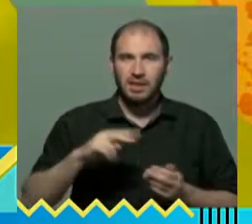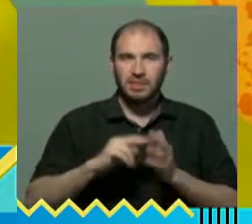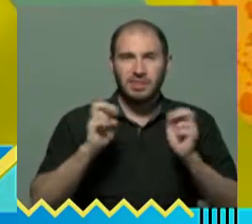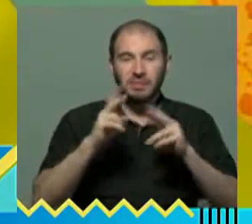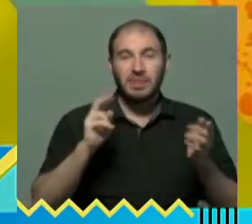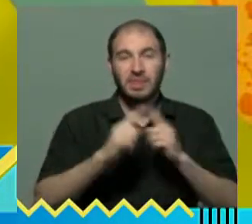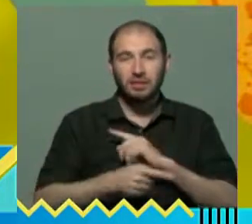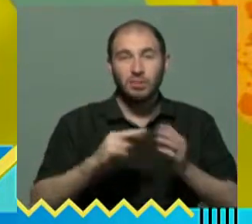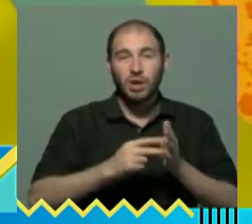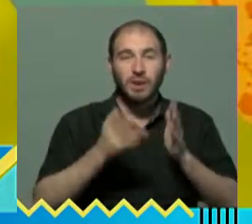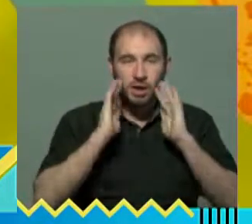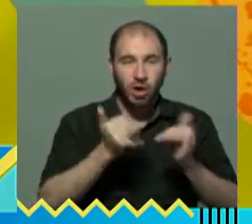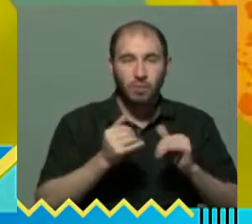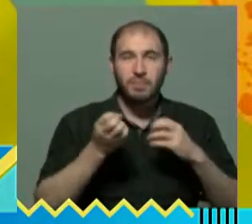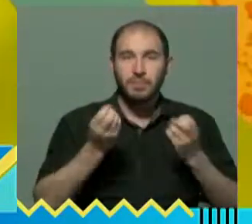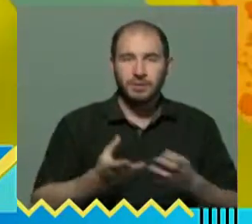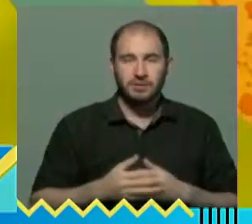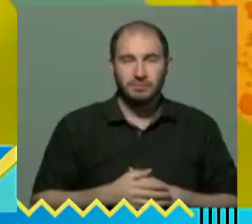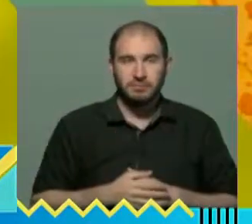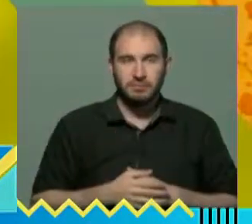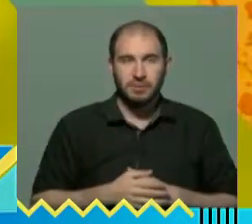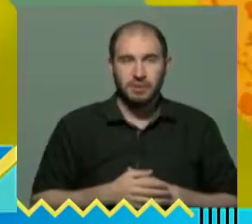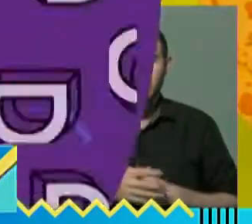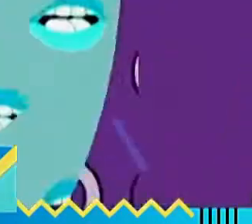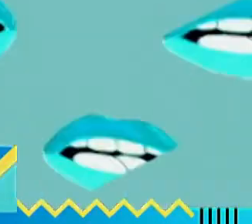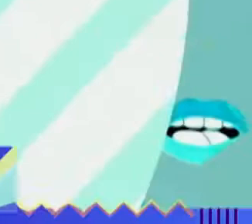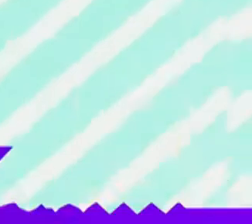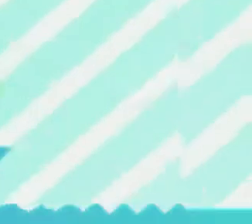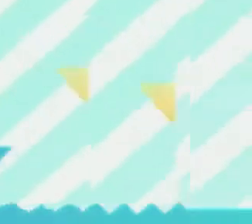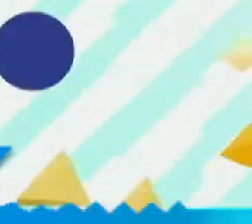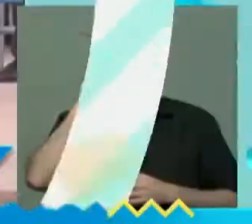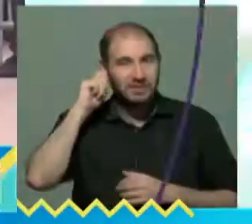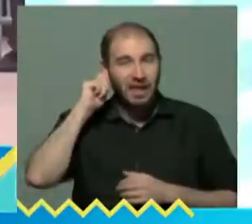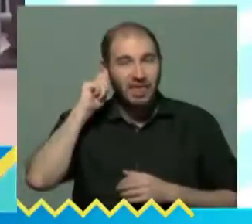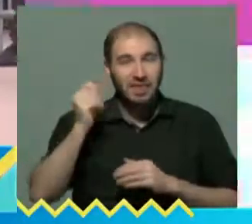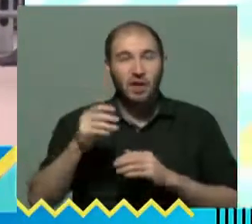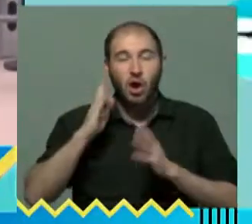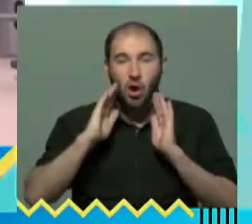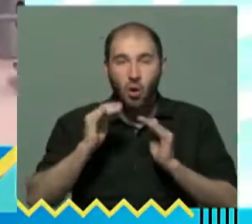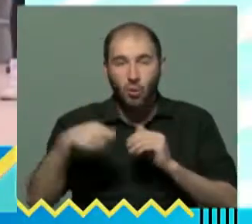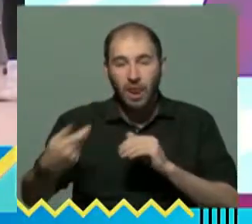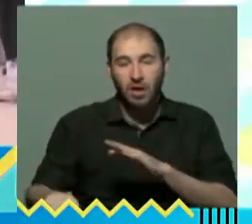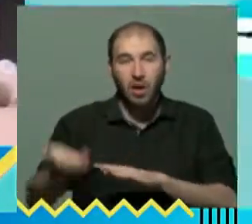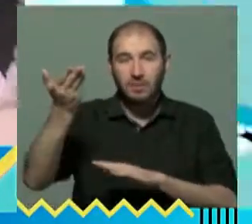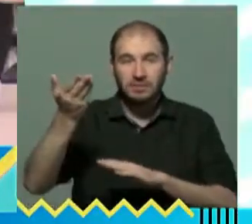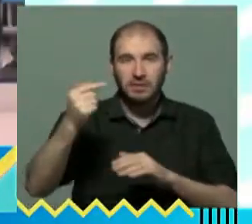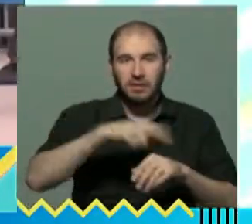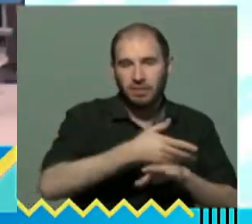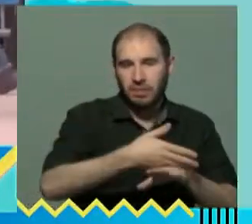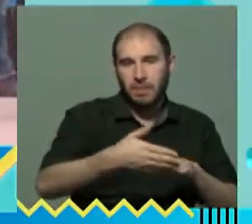con la problemática joven, porque al aumentar la edad jubilatoria lo que se hace es alargar aún